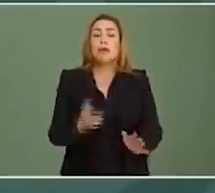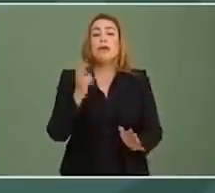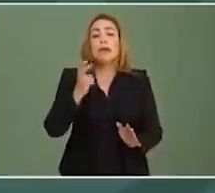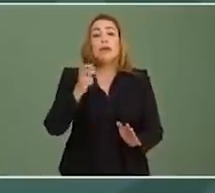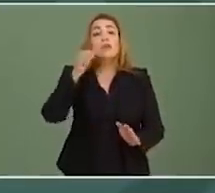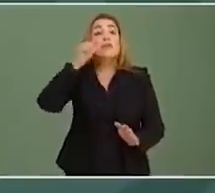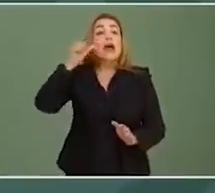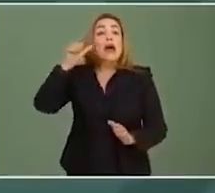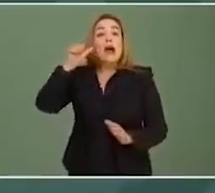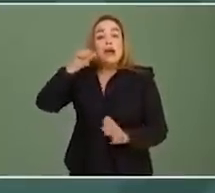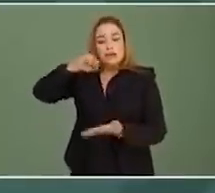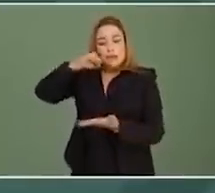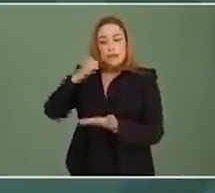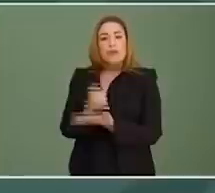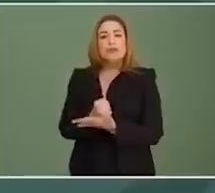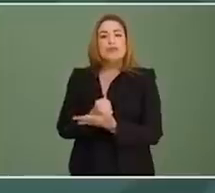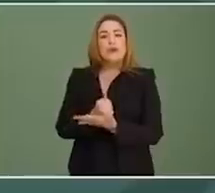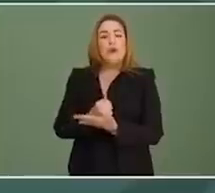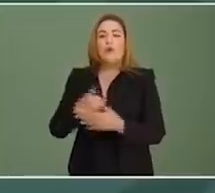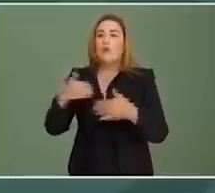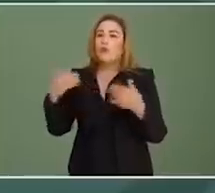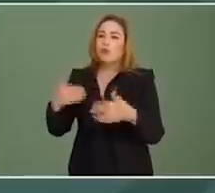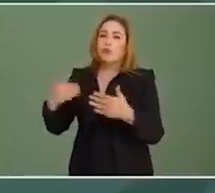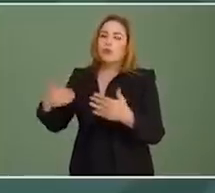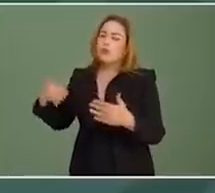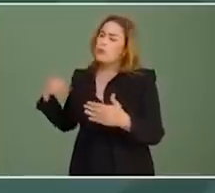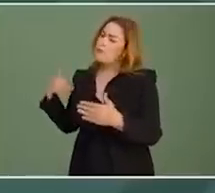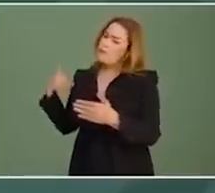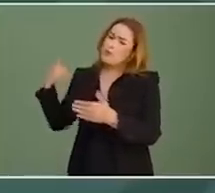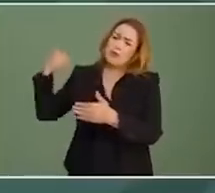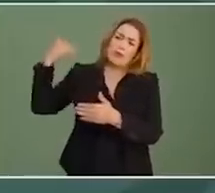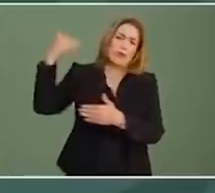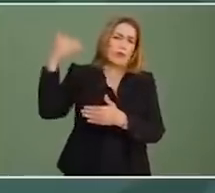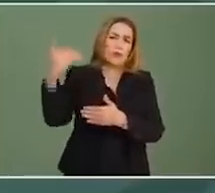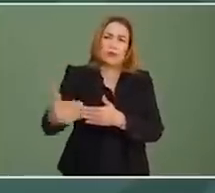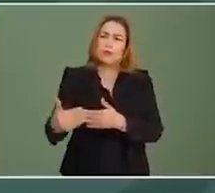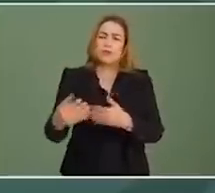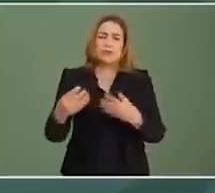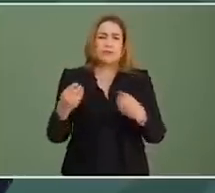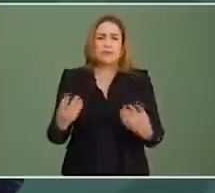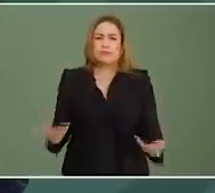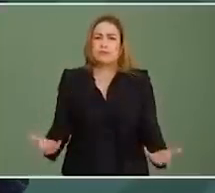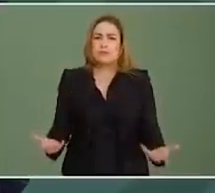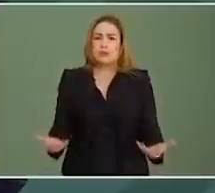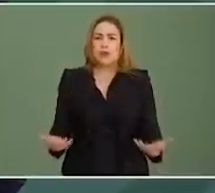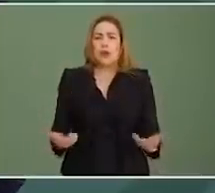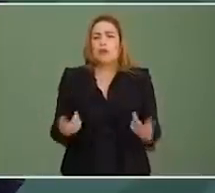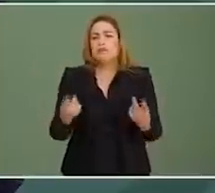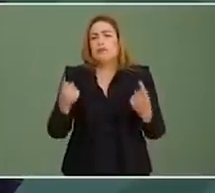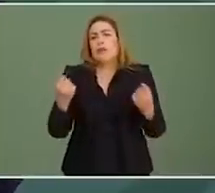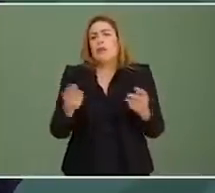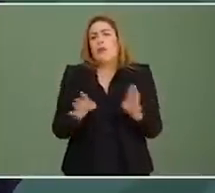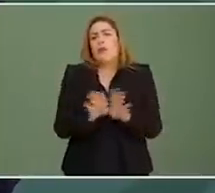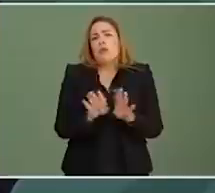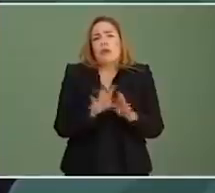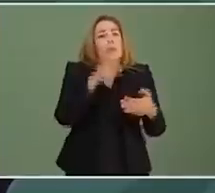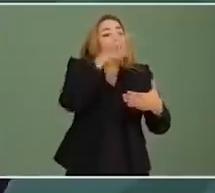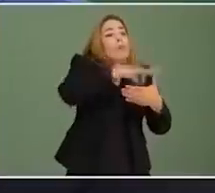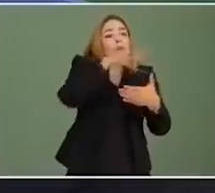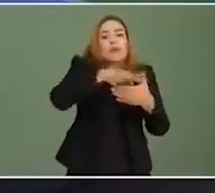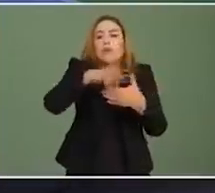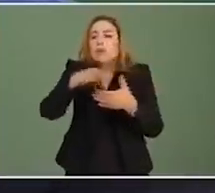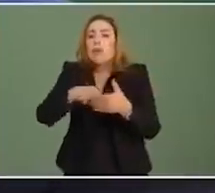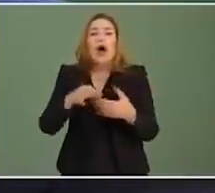ayer independientemente de lo que aquí se comentaba de cómo es que votaron yo creo que